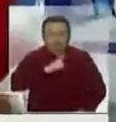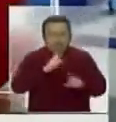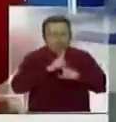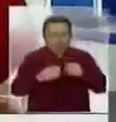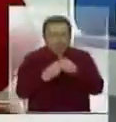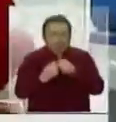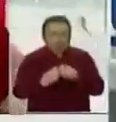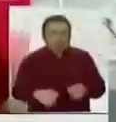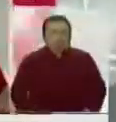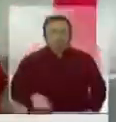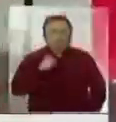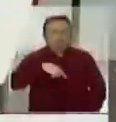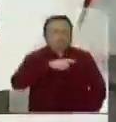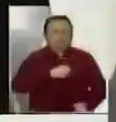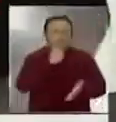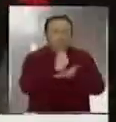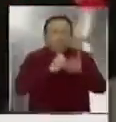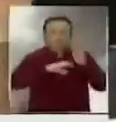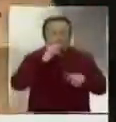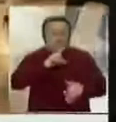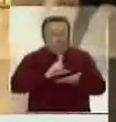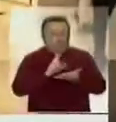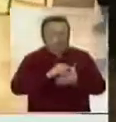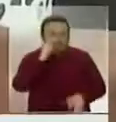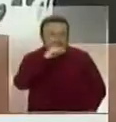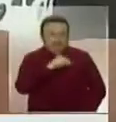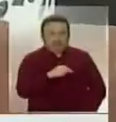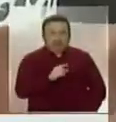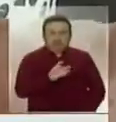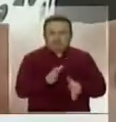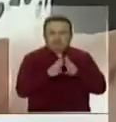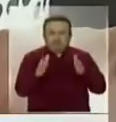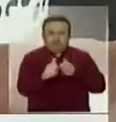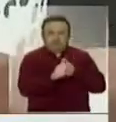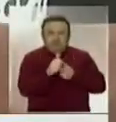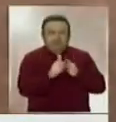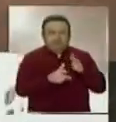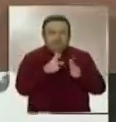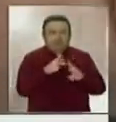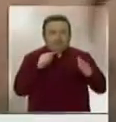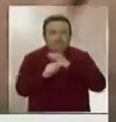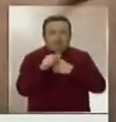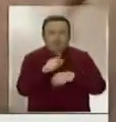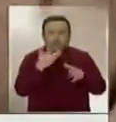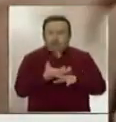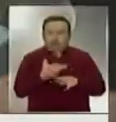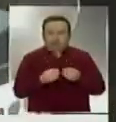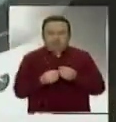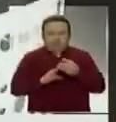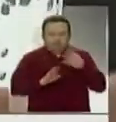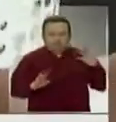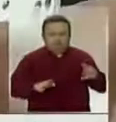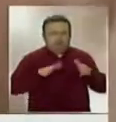generen aglomeraciones. Decía el alcalde que el punto más complicado de la comuna había sido las cercanías a las estaciones de metro, donde ahí se generaban